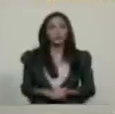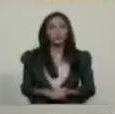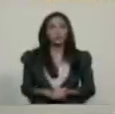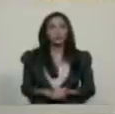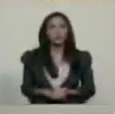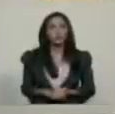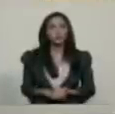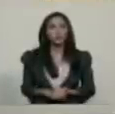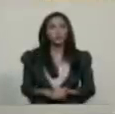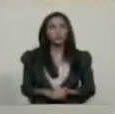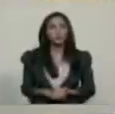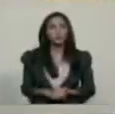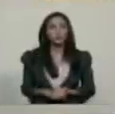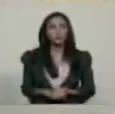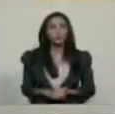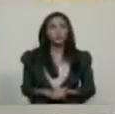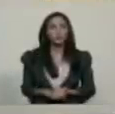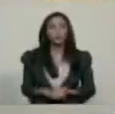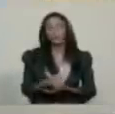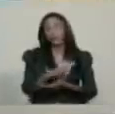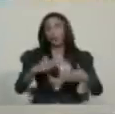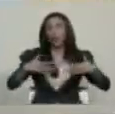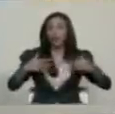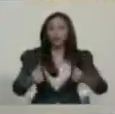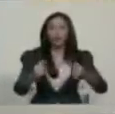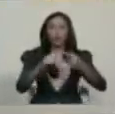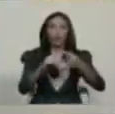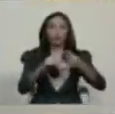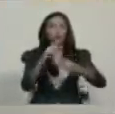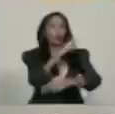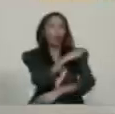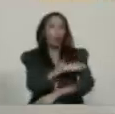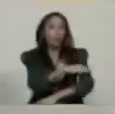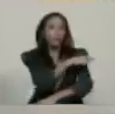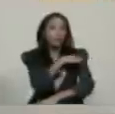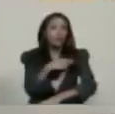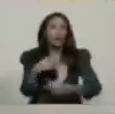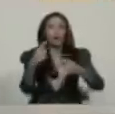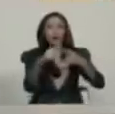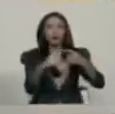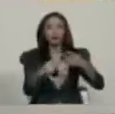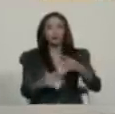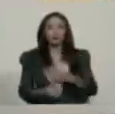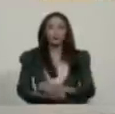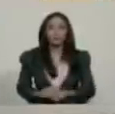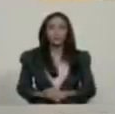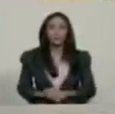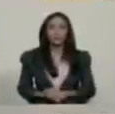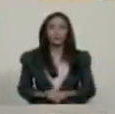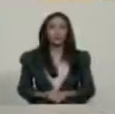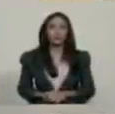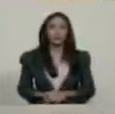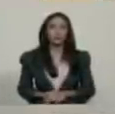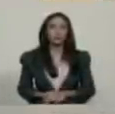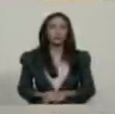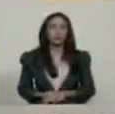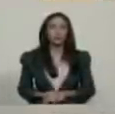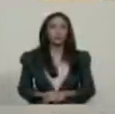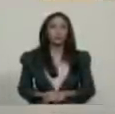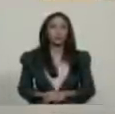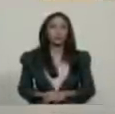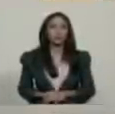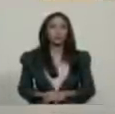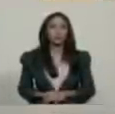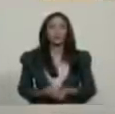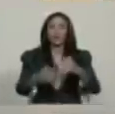educación pública, salud pública, seguir construyendo viviendas, creación de empleo, creación de nuevas industrias,